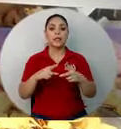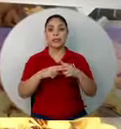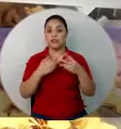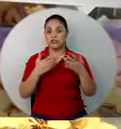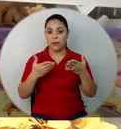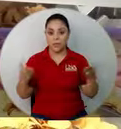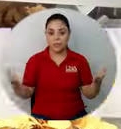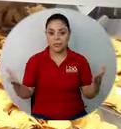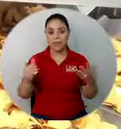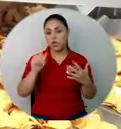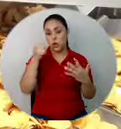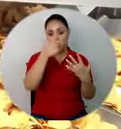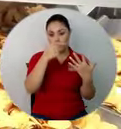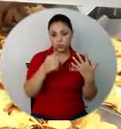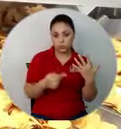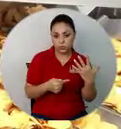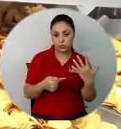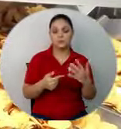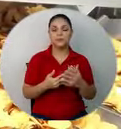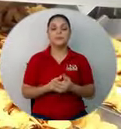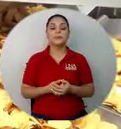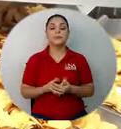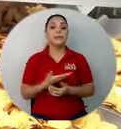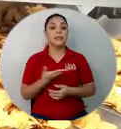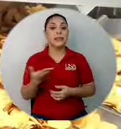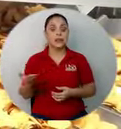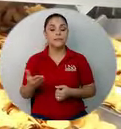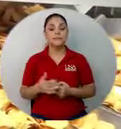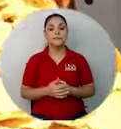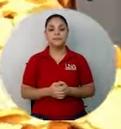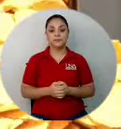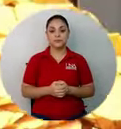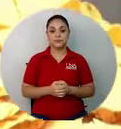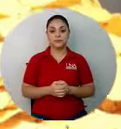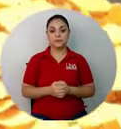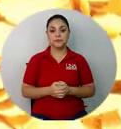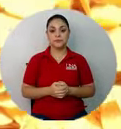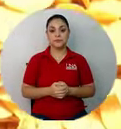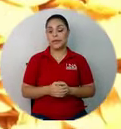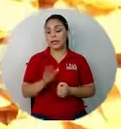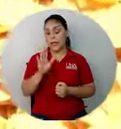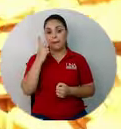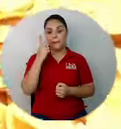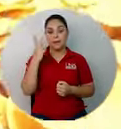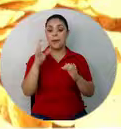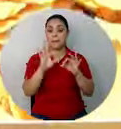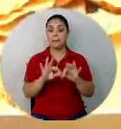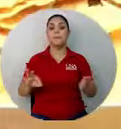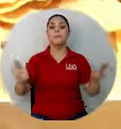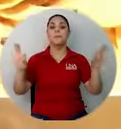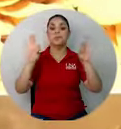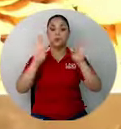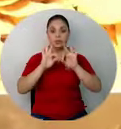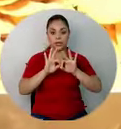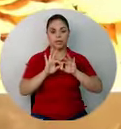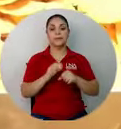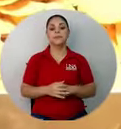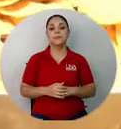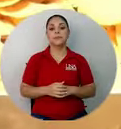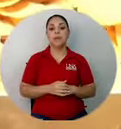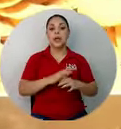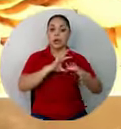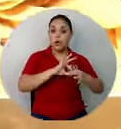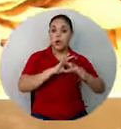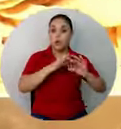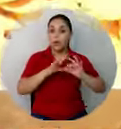metodologías, herramientas y demás, donde, reitero, en un afán, que esto es muy importante, en un afán